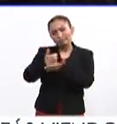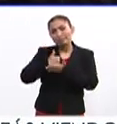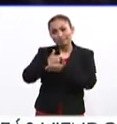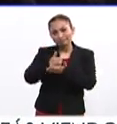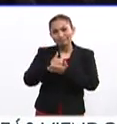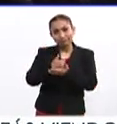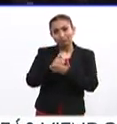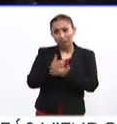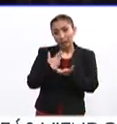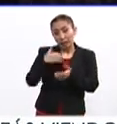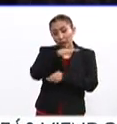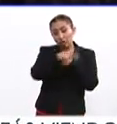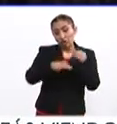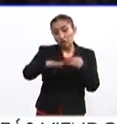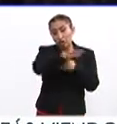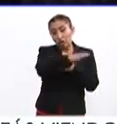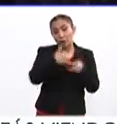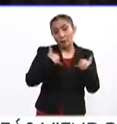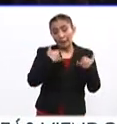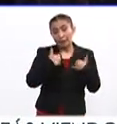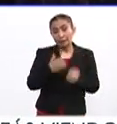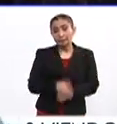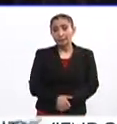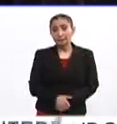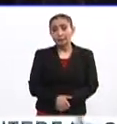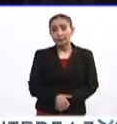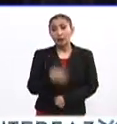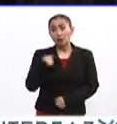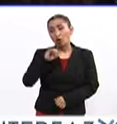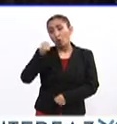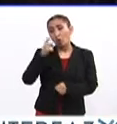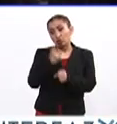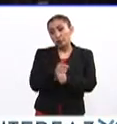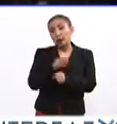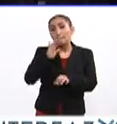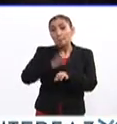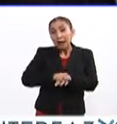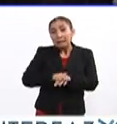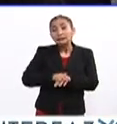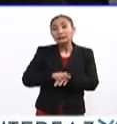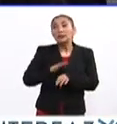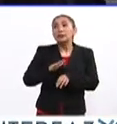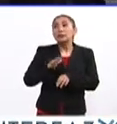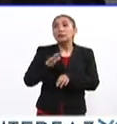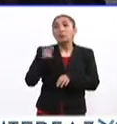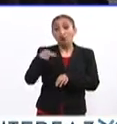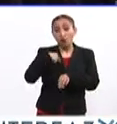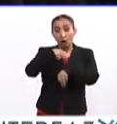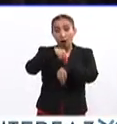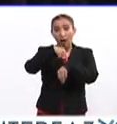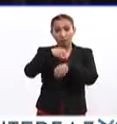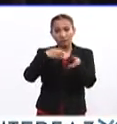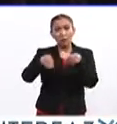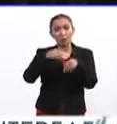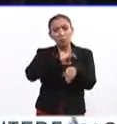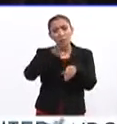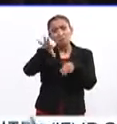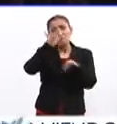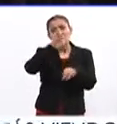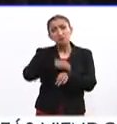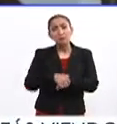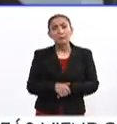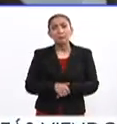que, bueno, nos benefician a mí y a todos los jóvenes, que nos dan otra oportunidad, y más porque en los horarios son muy